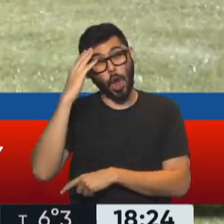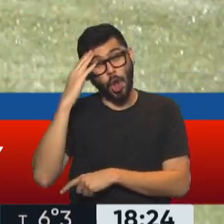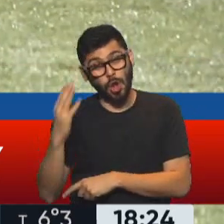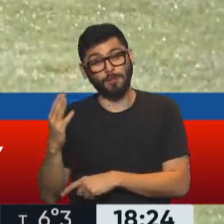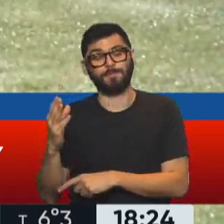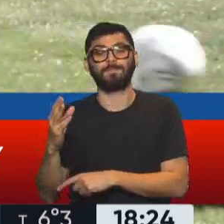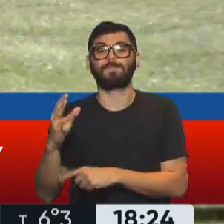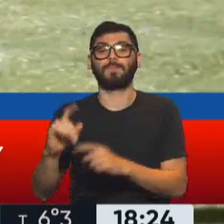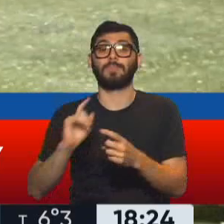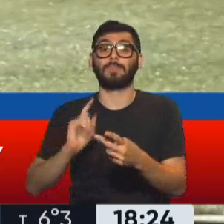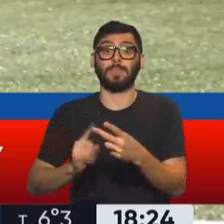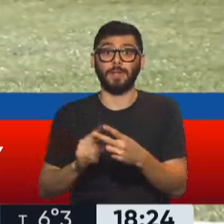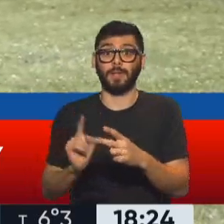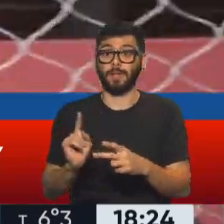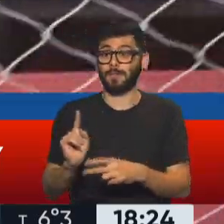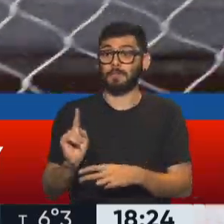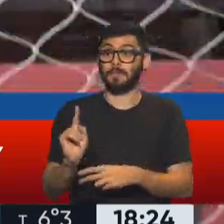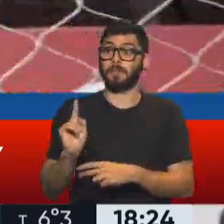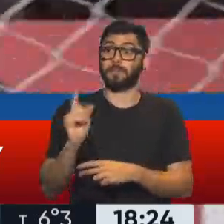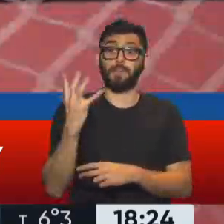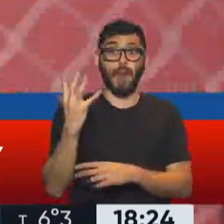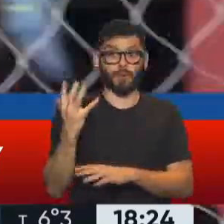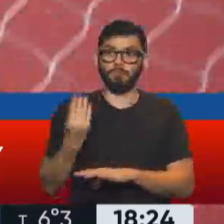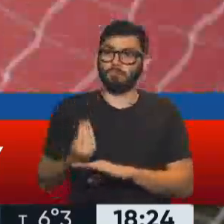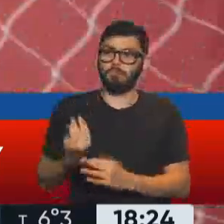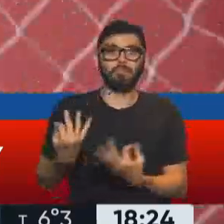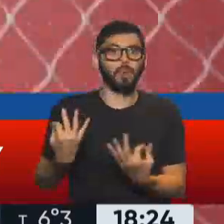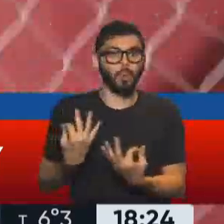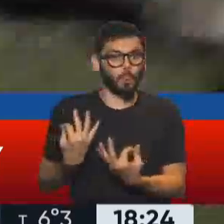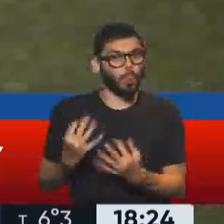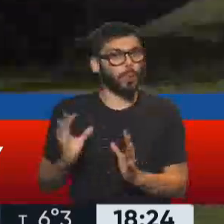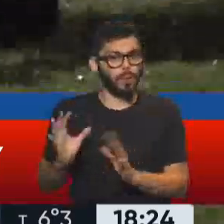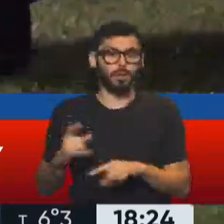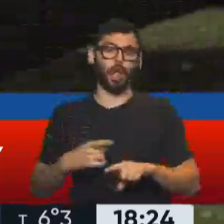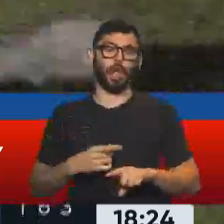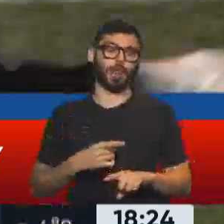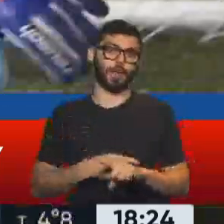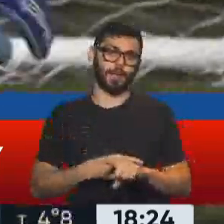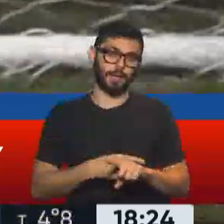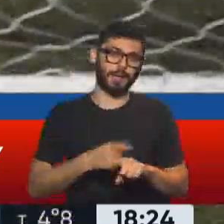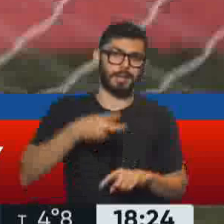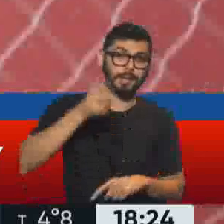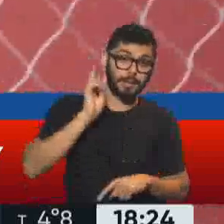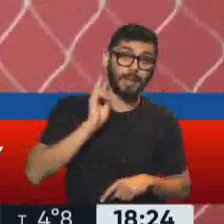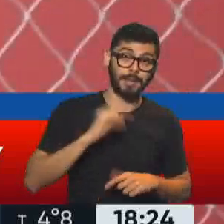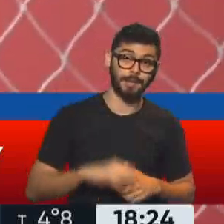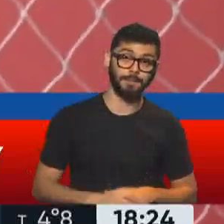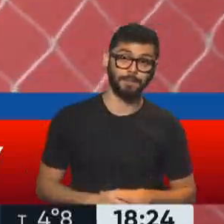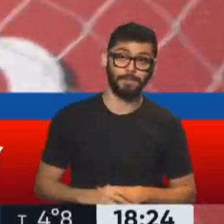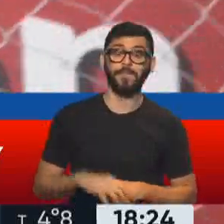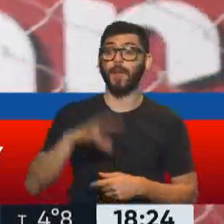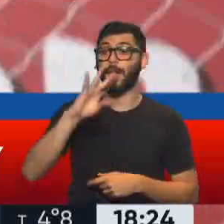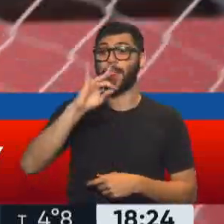y había debutado bien también, lo había hecho de buena manera frente a Chile.